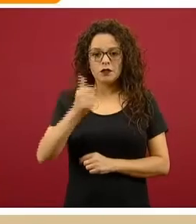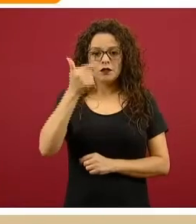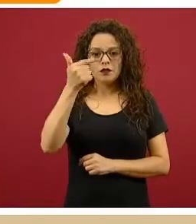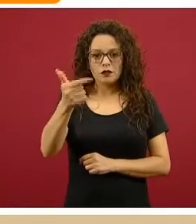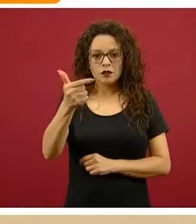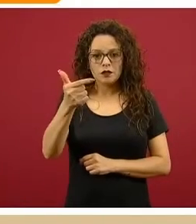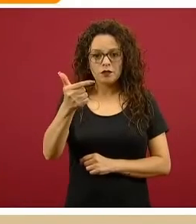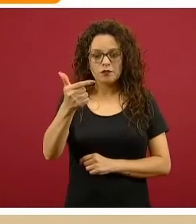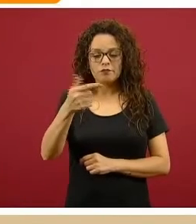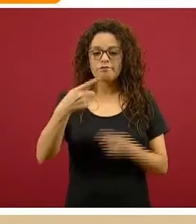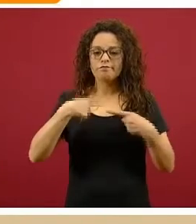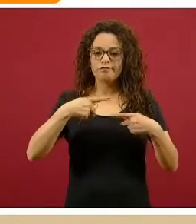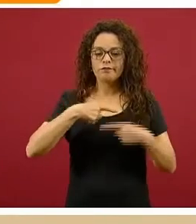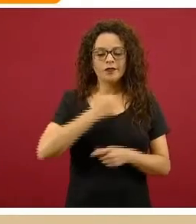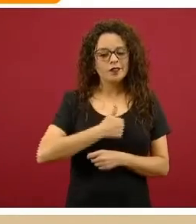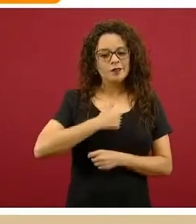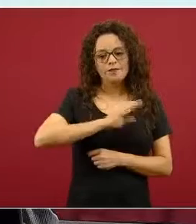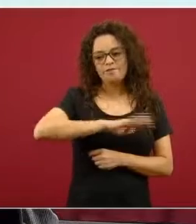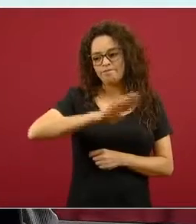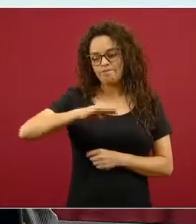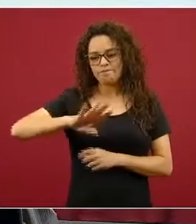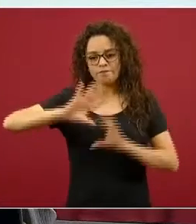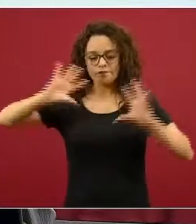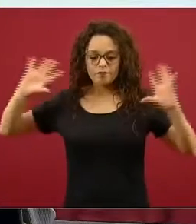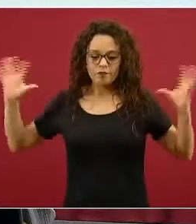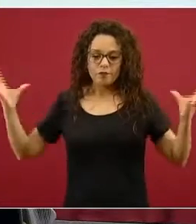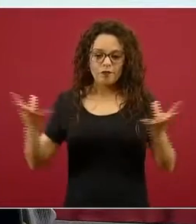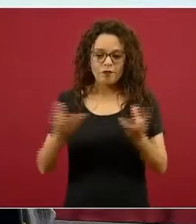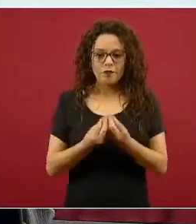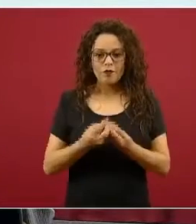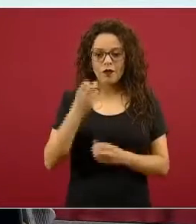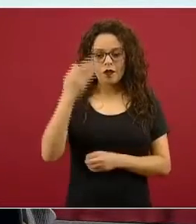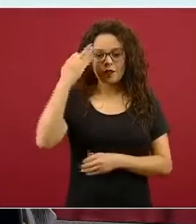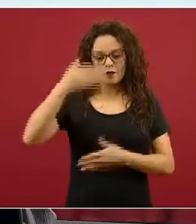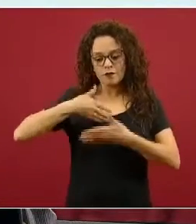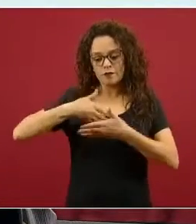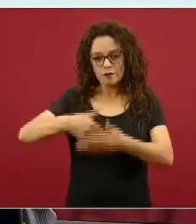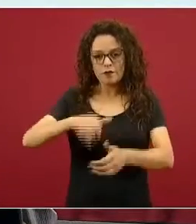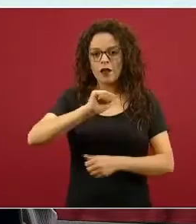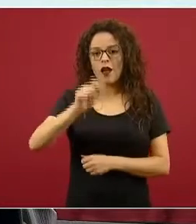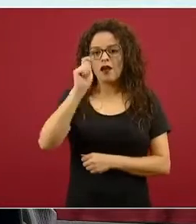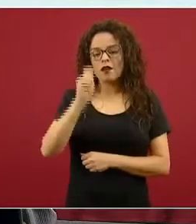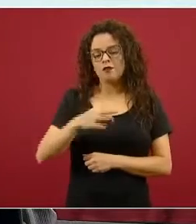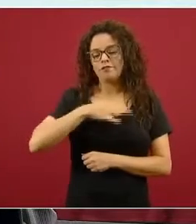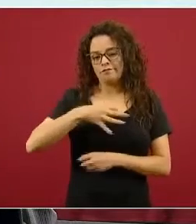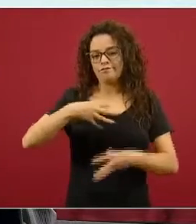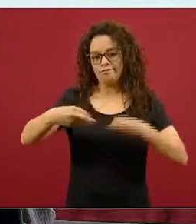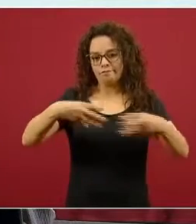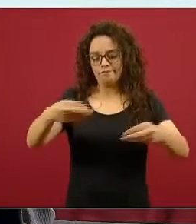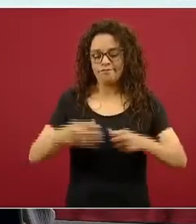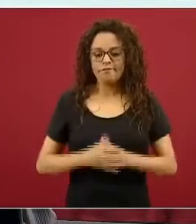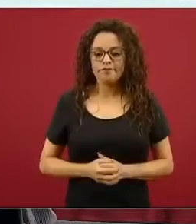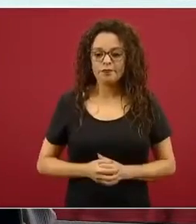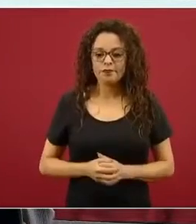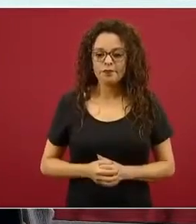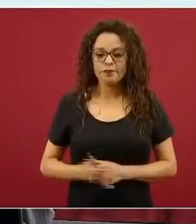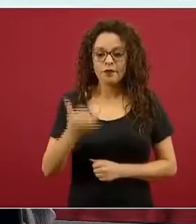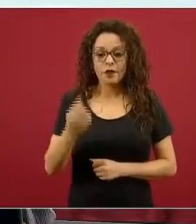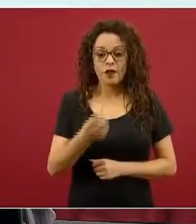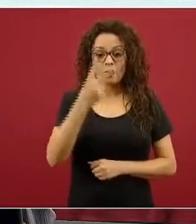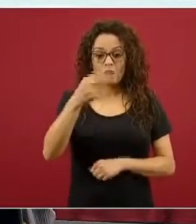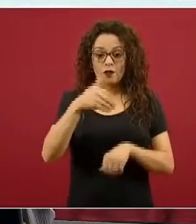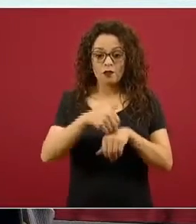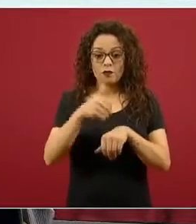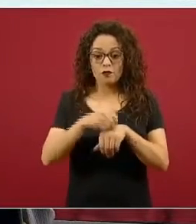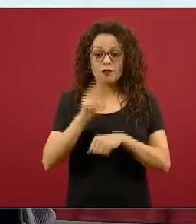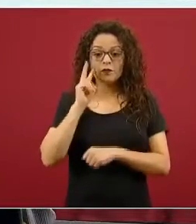86.167 lamentables defunciones que se han acumulado durante todo el periodo de la epidemia. Y también por resaltar estos dos números que están en